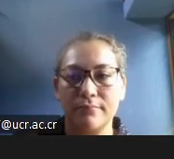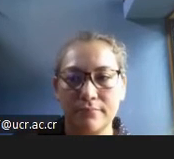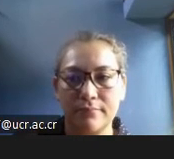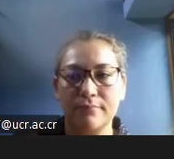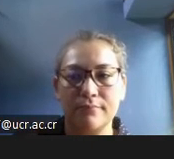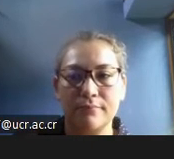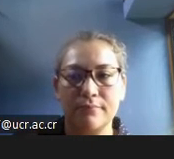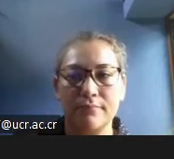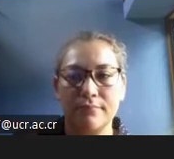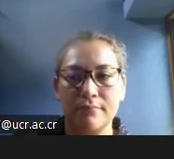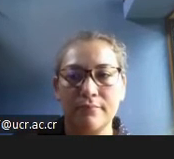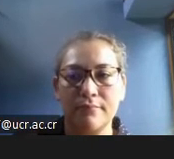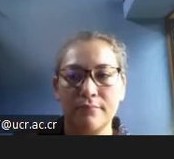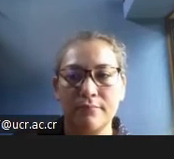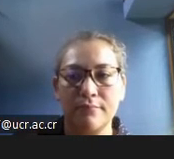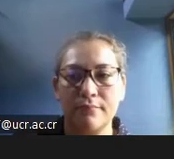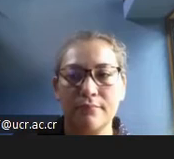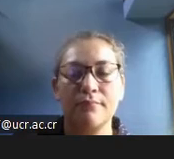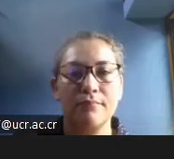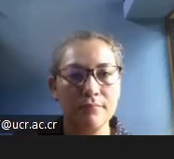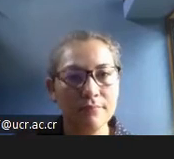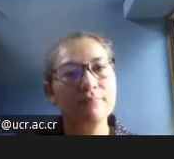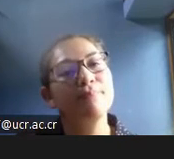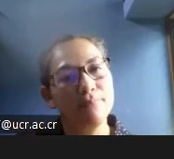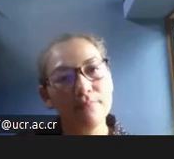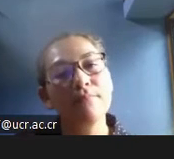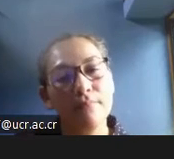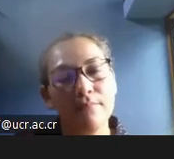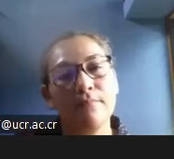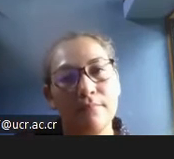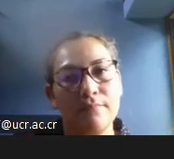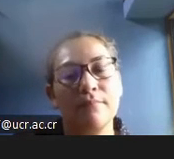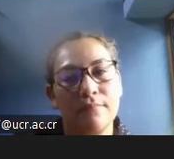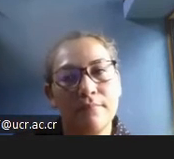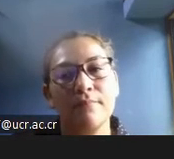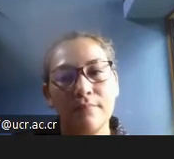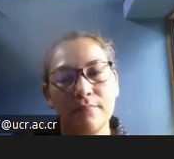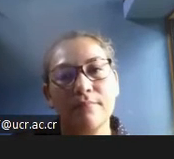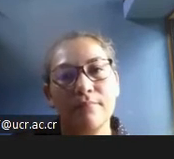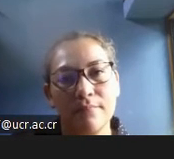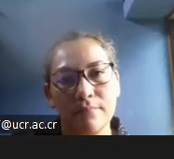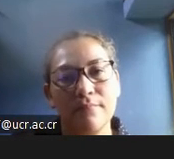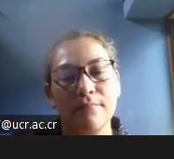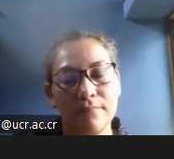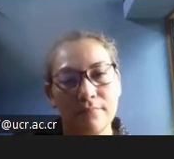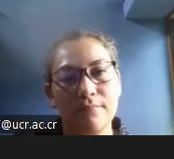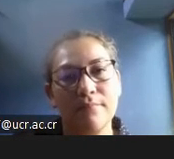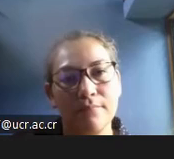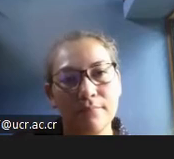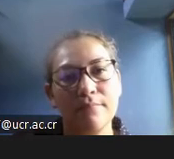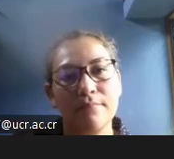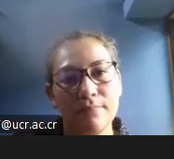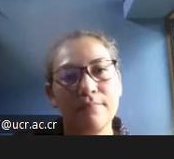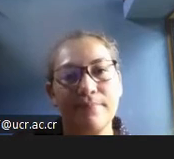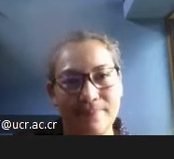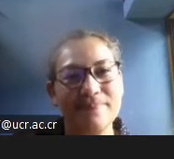para personas solas, estudiantes o parejas. Entonces, digamos, ahí puede uno minimizar el concepto del